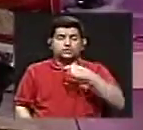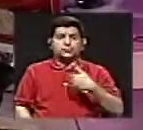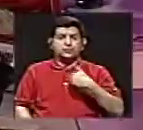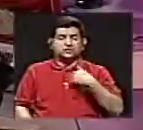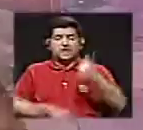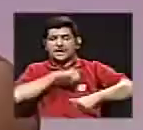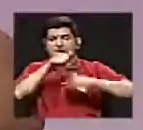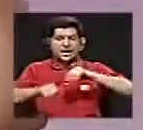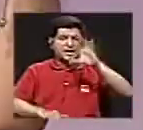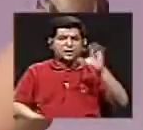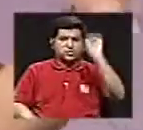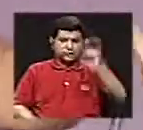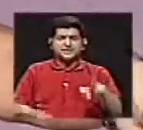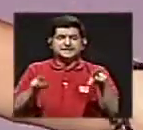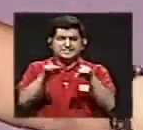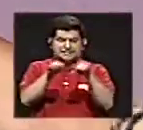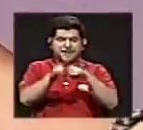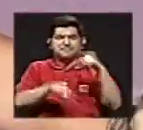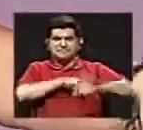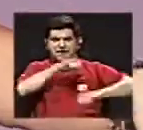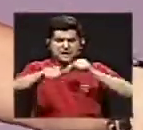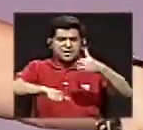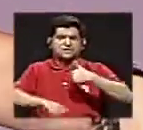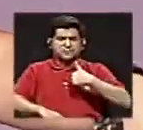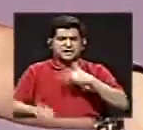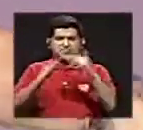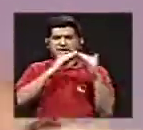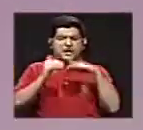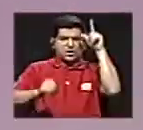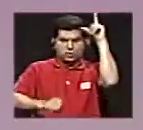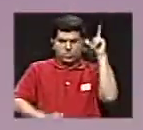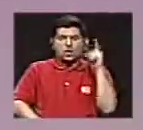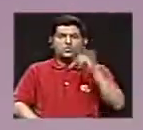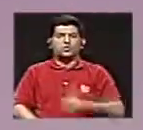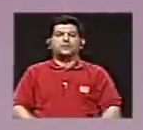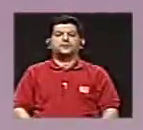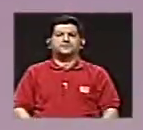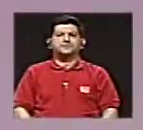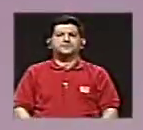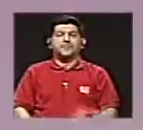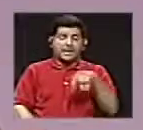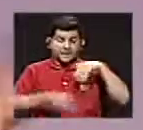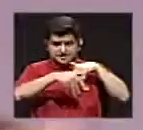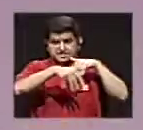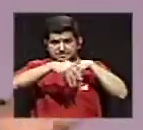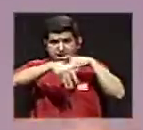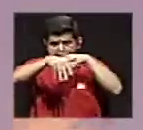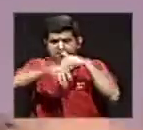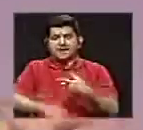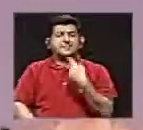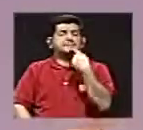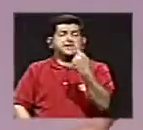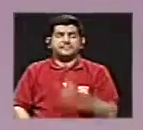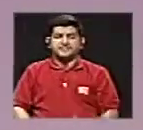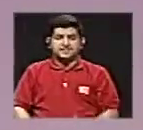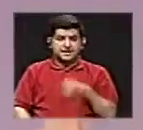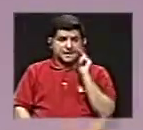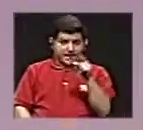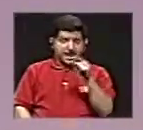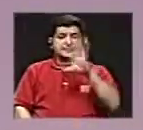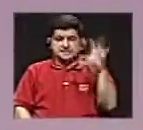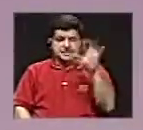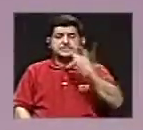reivindicaciones del Caribe Sur, van las reivindicaciones también del pueblo de Limón. Sí. Es decir, es una marcha para decirles, bueno, este es el